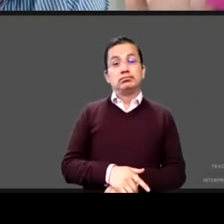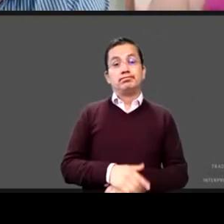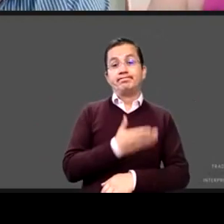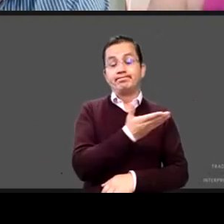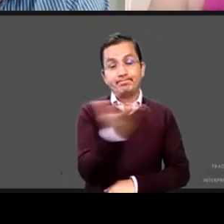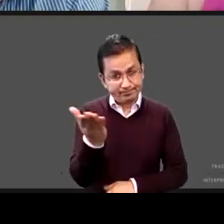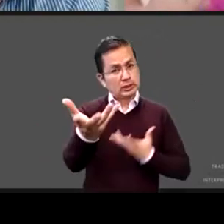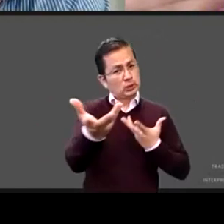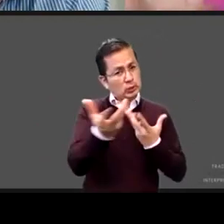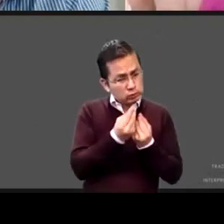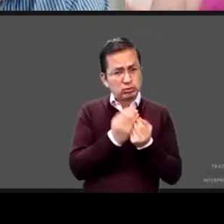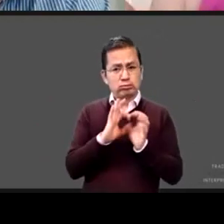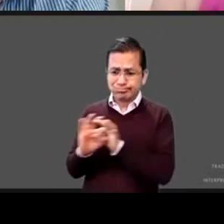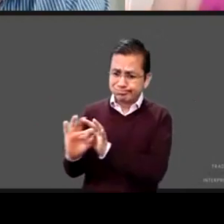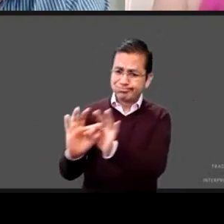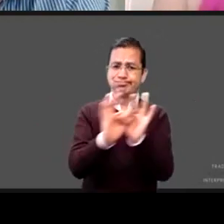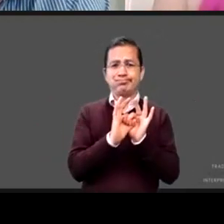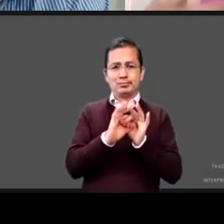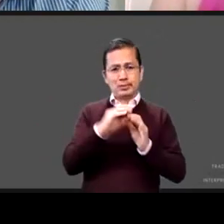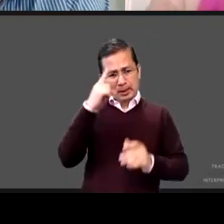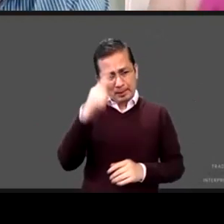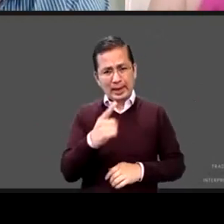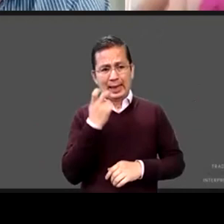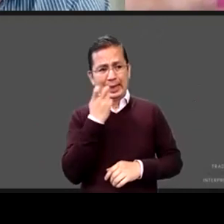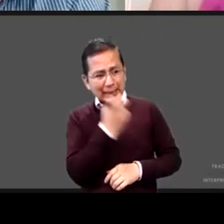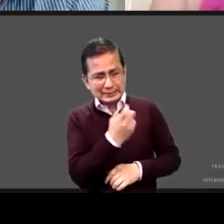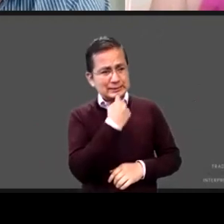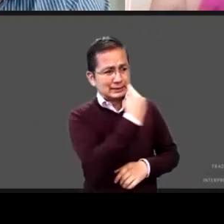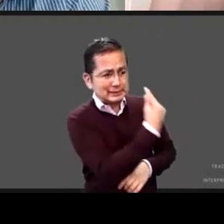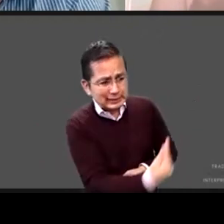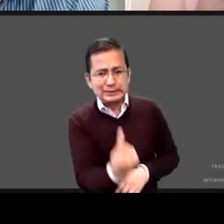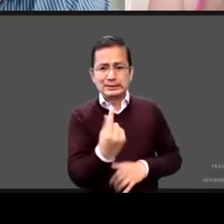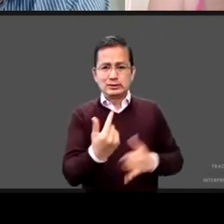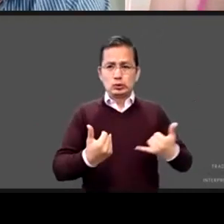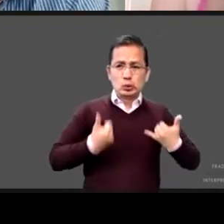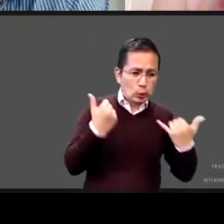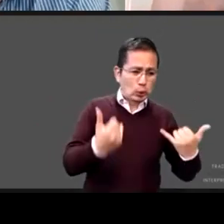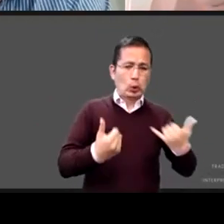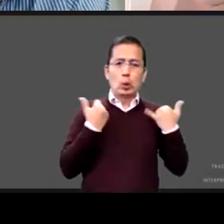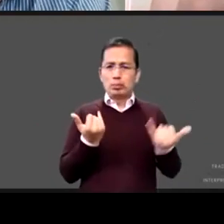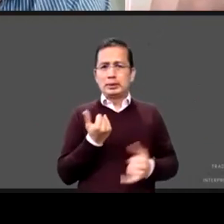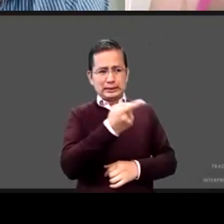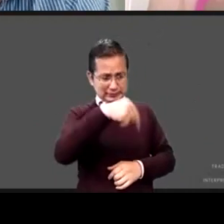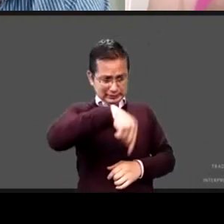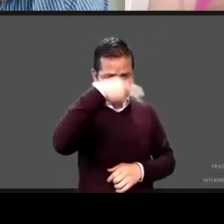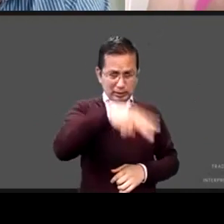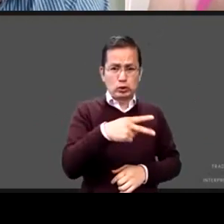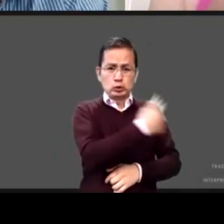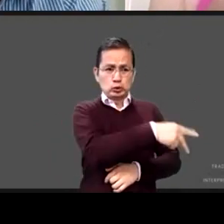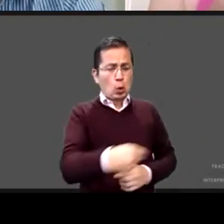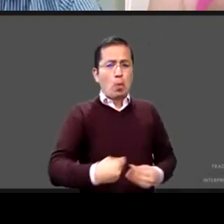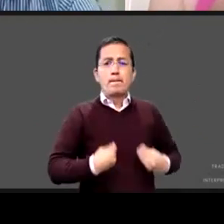luchemos juntos porque realmente logremos que todos los niños y las niñas mexicanos y mexicanas puedan tener una